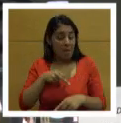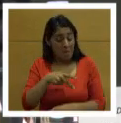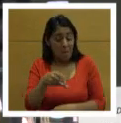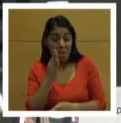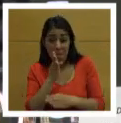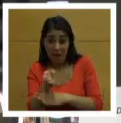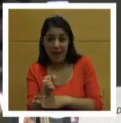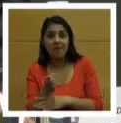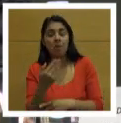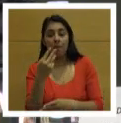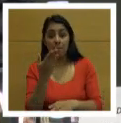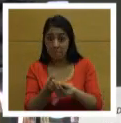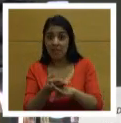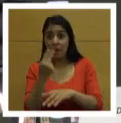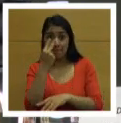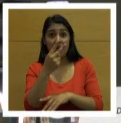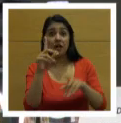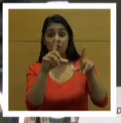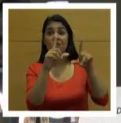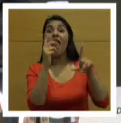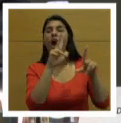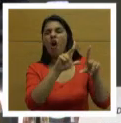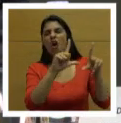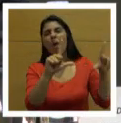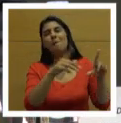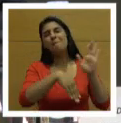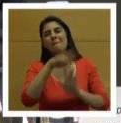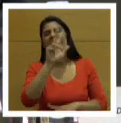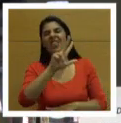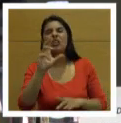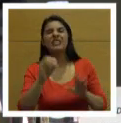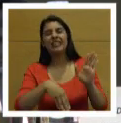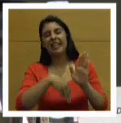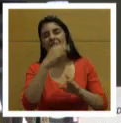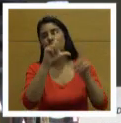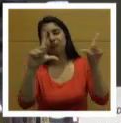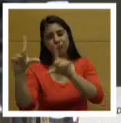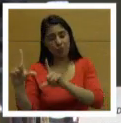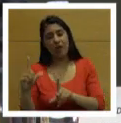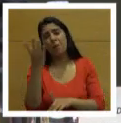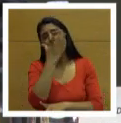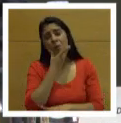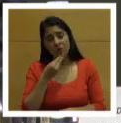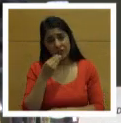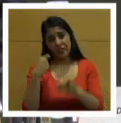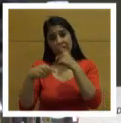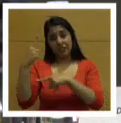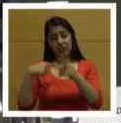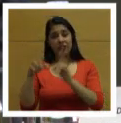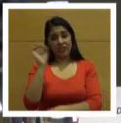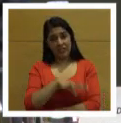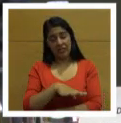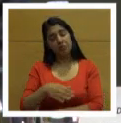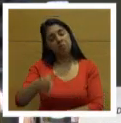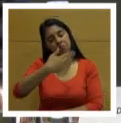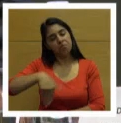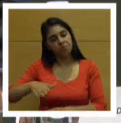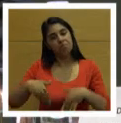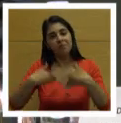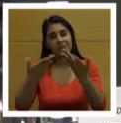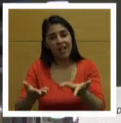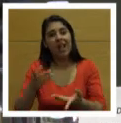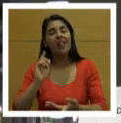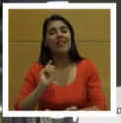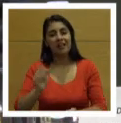80 y tantos cuadros, la verdad, es muy, muy bonita, del reflejo de la historia de Chile. De parte de la Corte Suprema, ¿no es cierto?, como